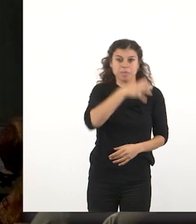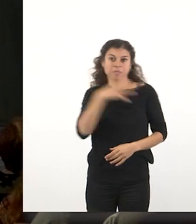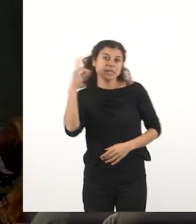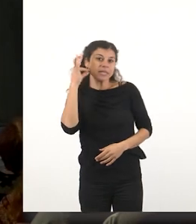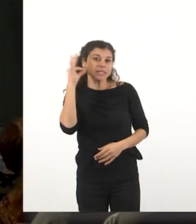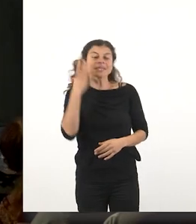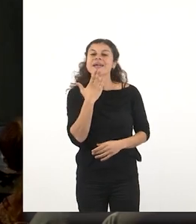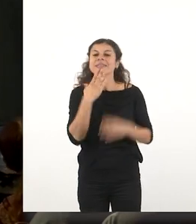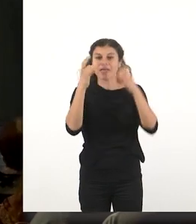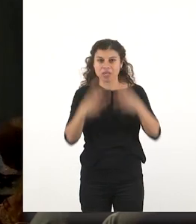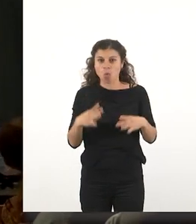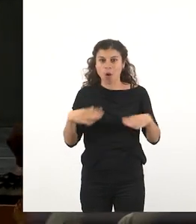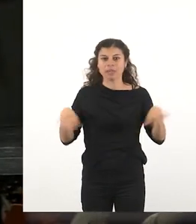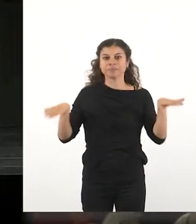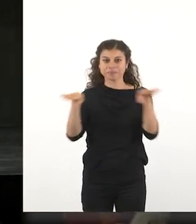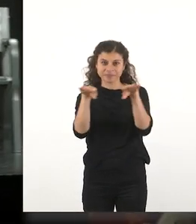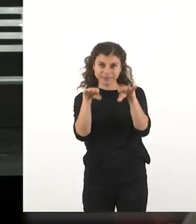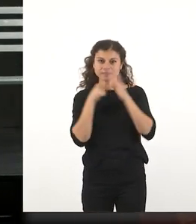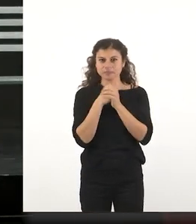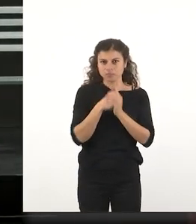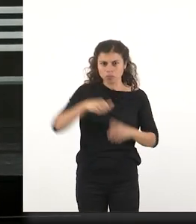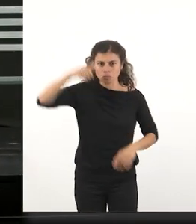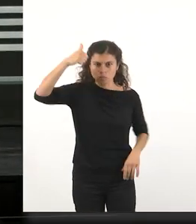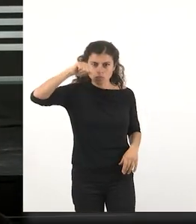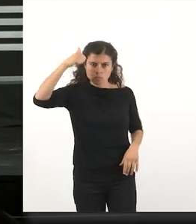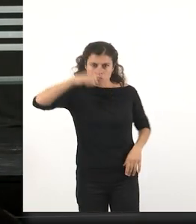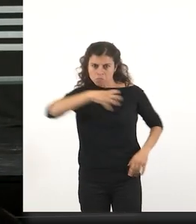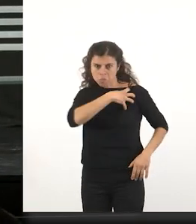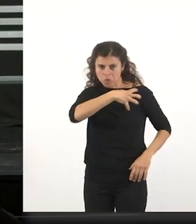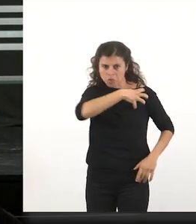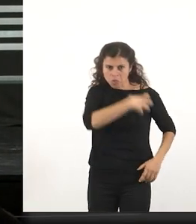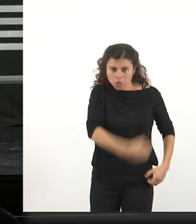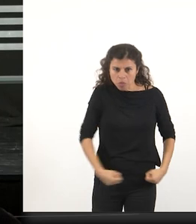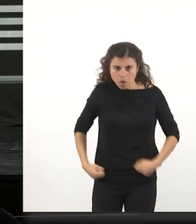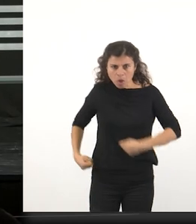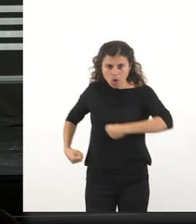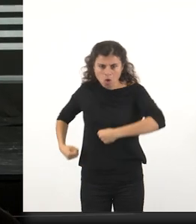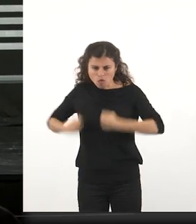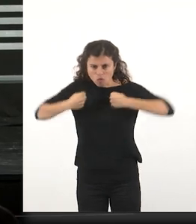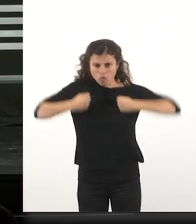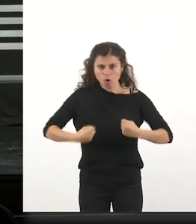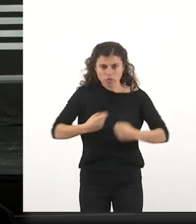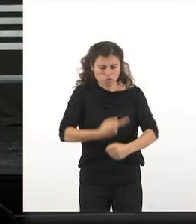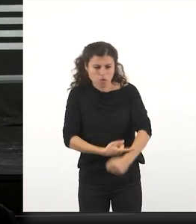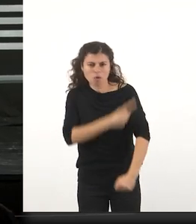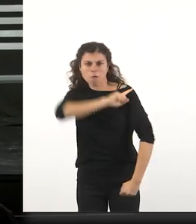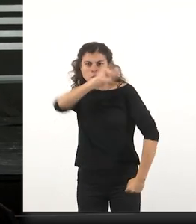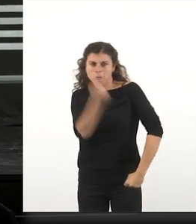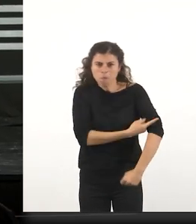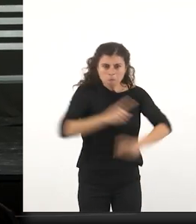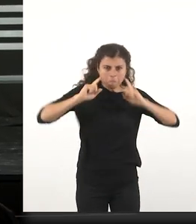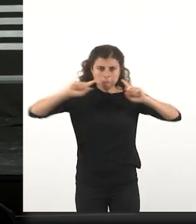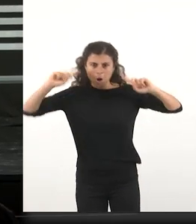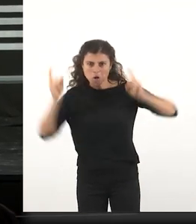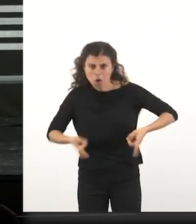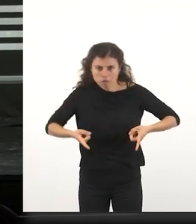sacaba 2 años porque físicamente no se notaba. El príncipe saldrá del castillo, un hombre fuerte, valiente todo el mundo. ¡Guau! ¡Queremos ver al príncipe,